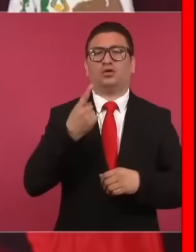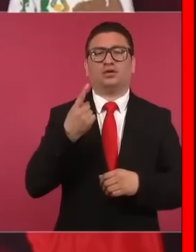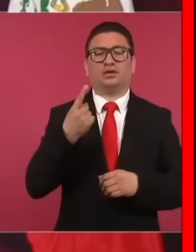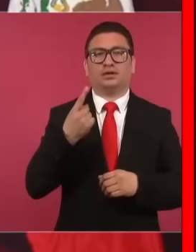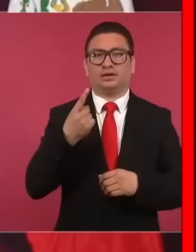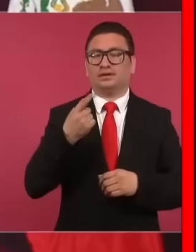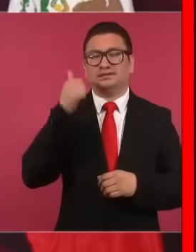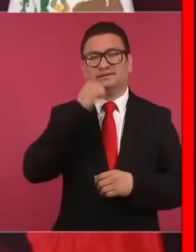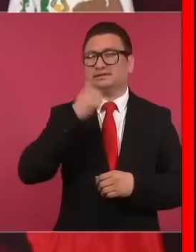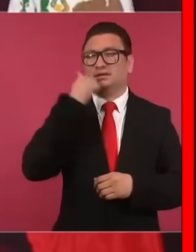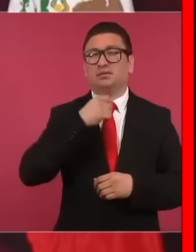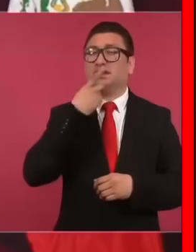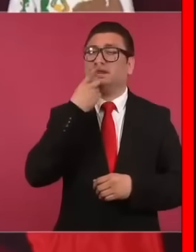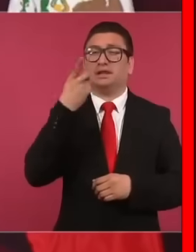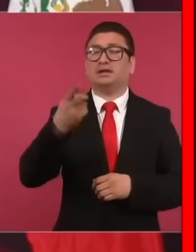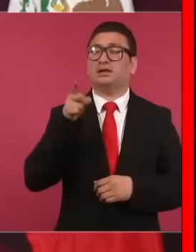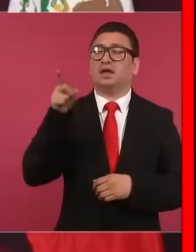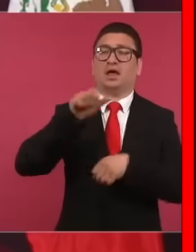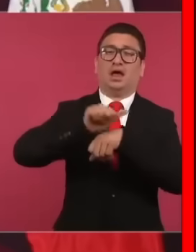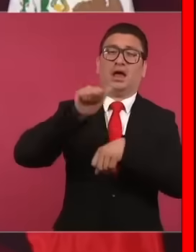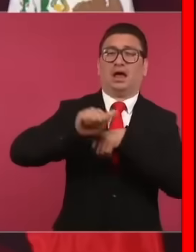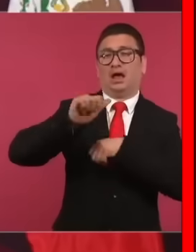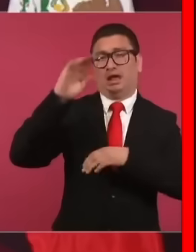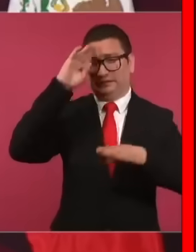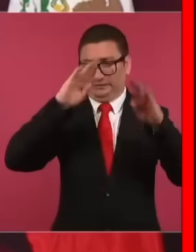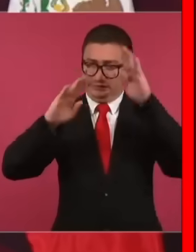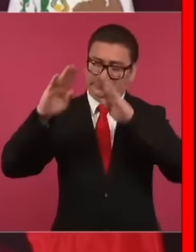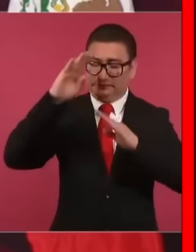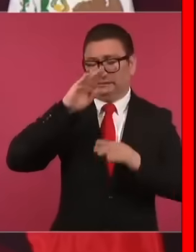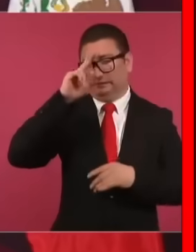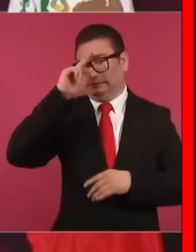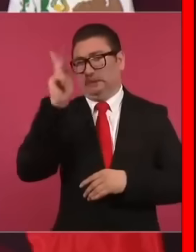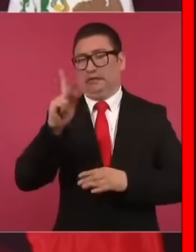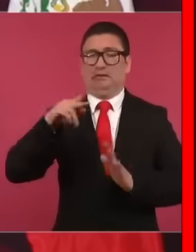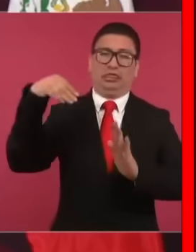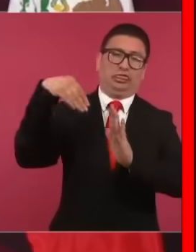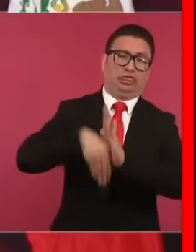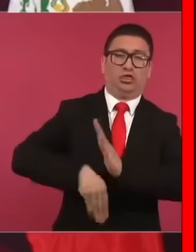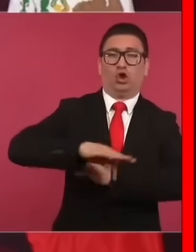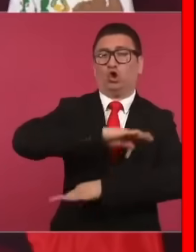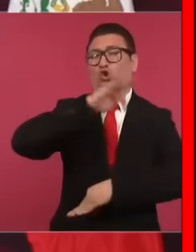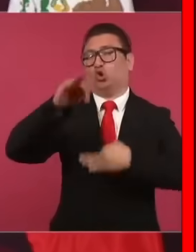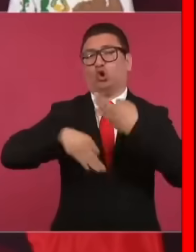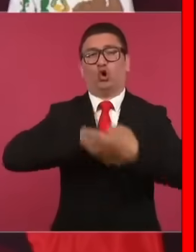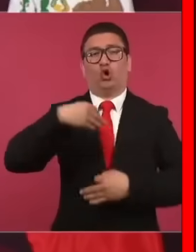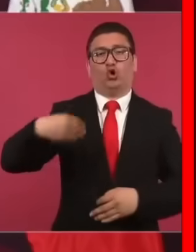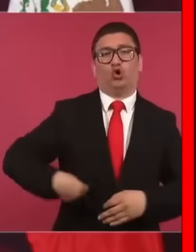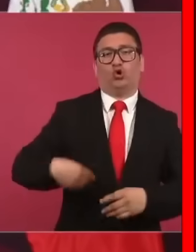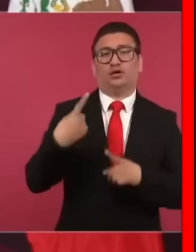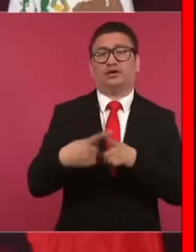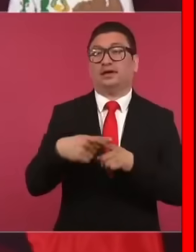nada más se habla de la crisis de Argentina y desde luego toda la culpa al gobierno de